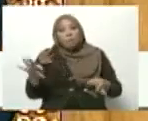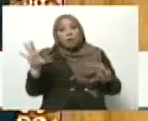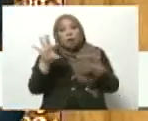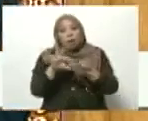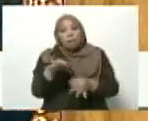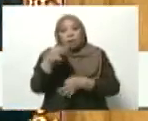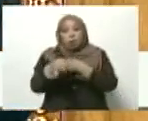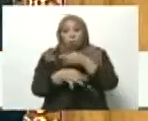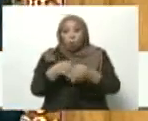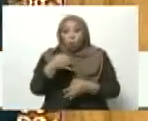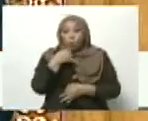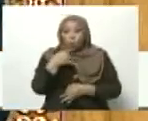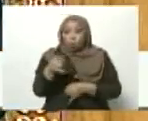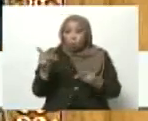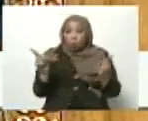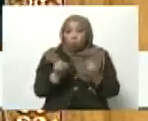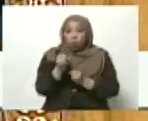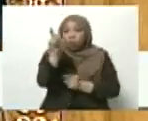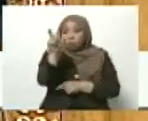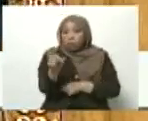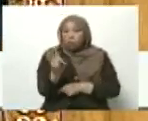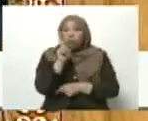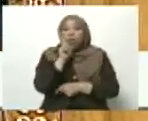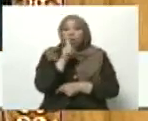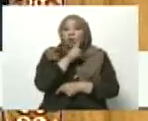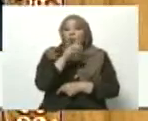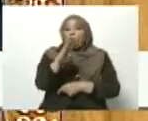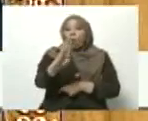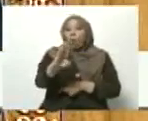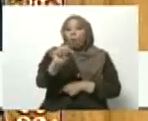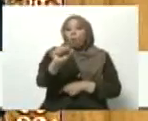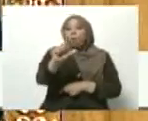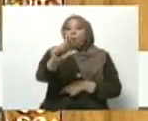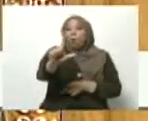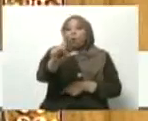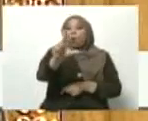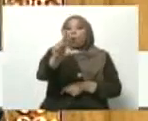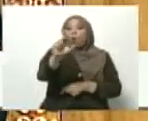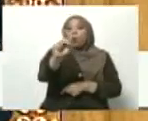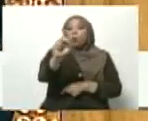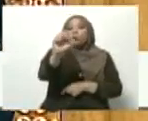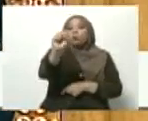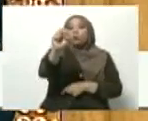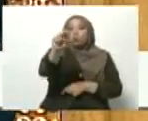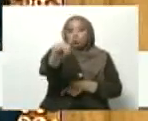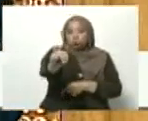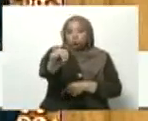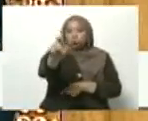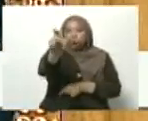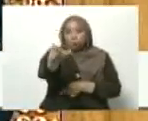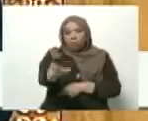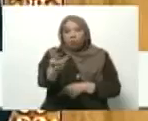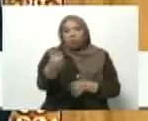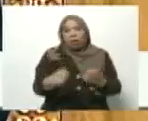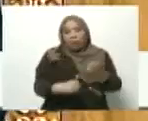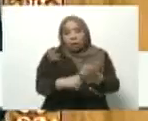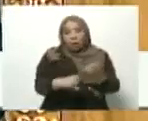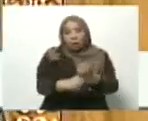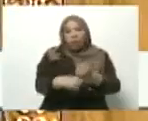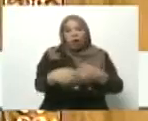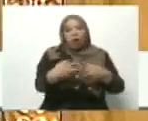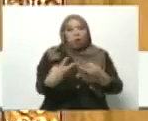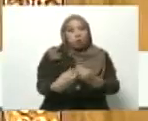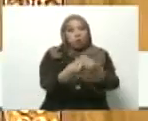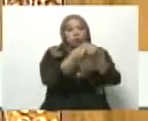Muy interesante. Paso con Bolton al segundo punto y es Goodrow, el documento de Goodrow. ¿Y por qué escojo Goodrow?